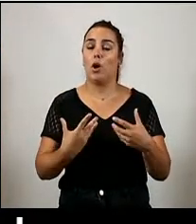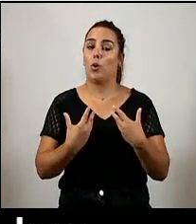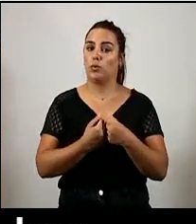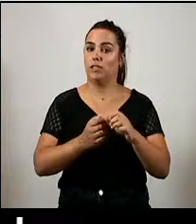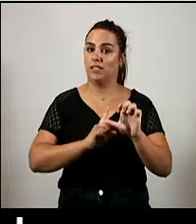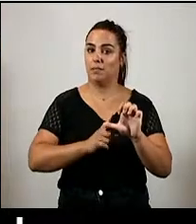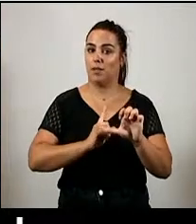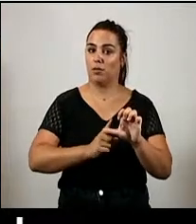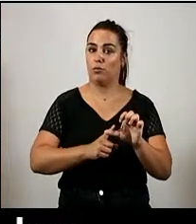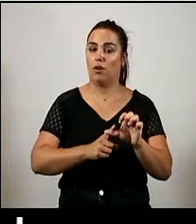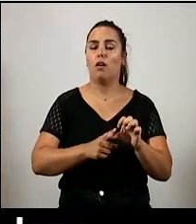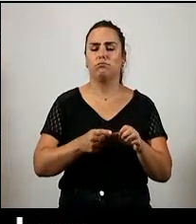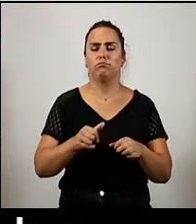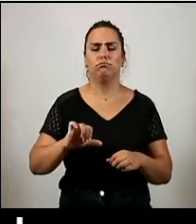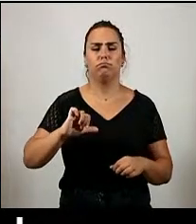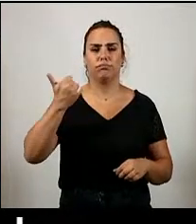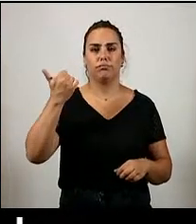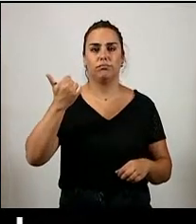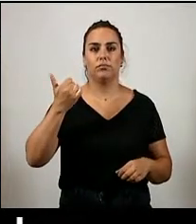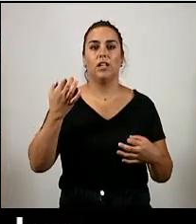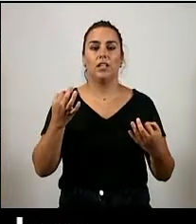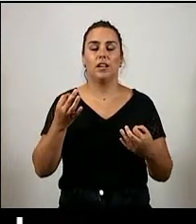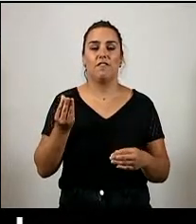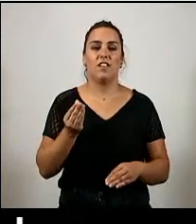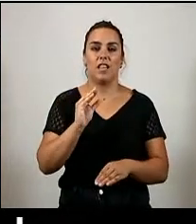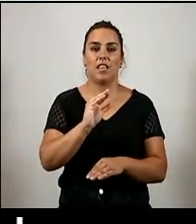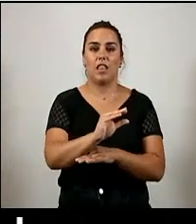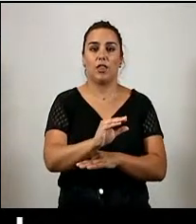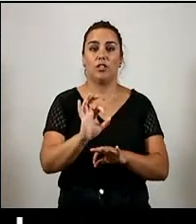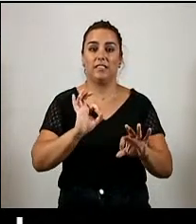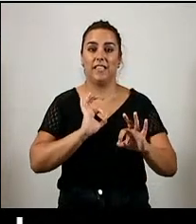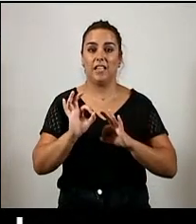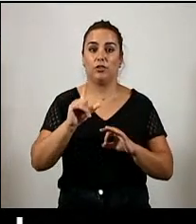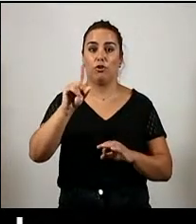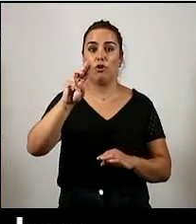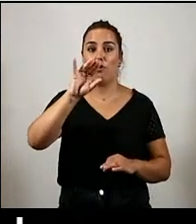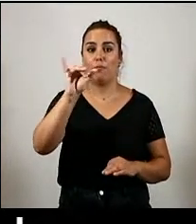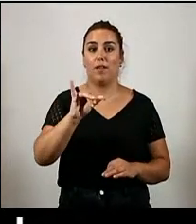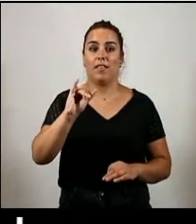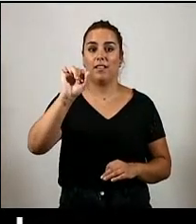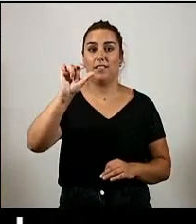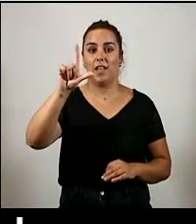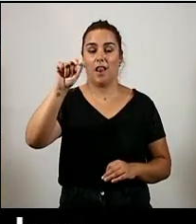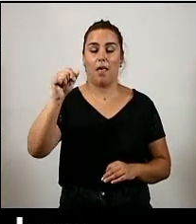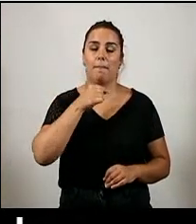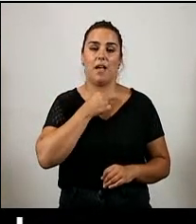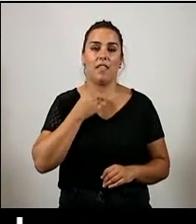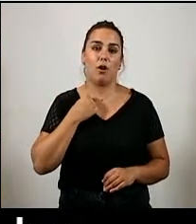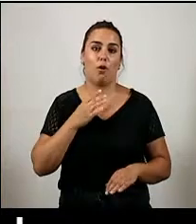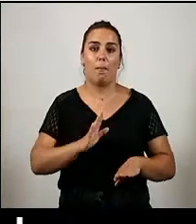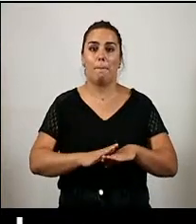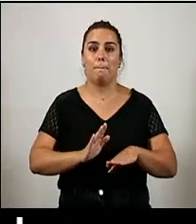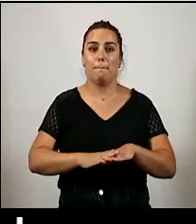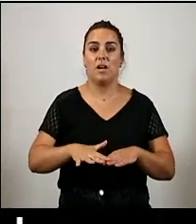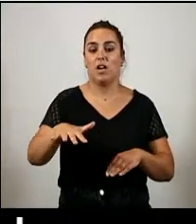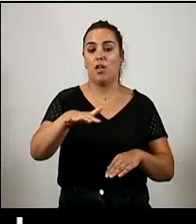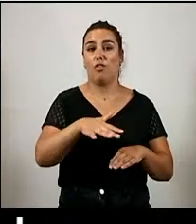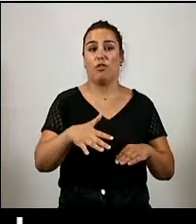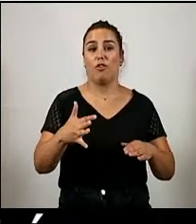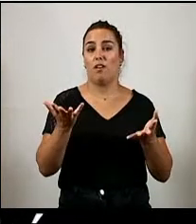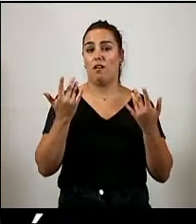Extremadura ha dado luz verde a un aumento en la financiación del Teatro López de Ayala de Badajoz para renovar su sistema de